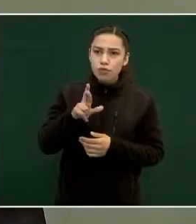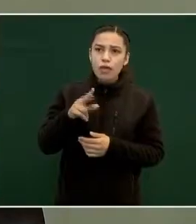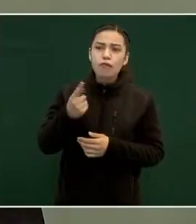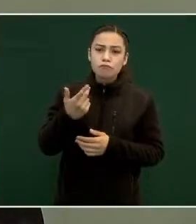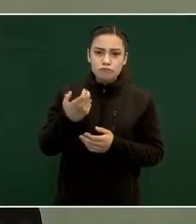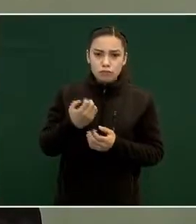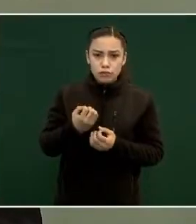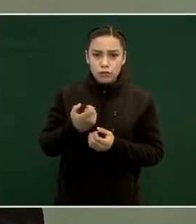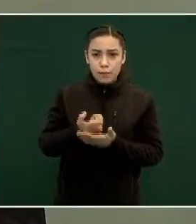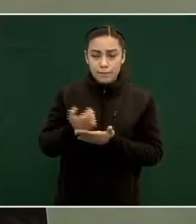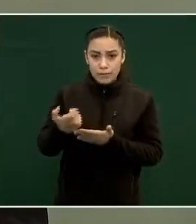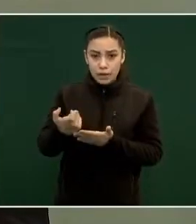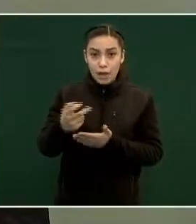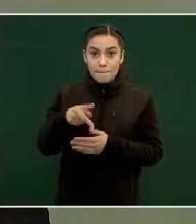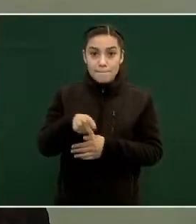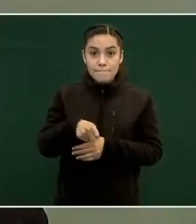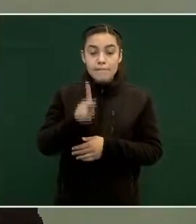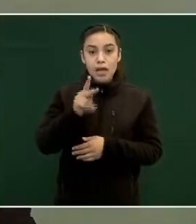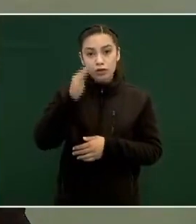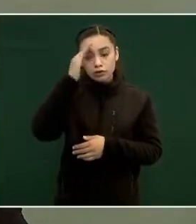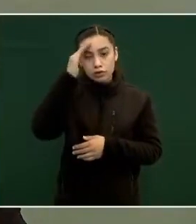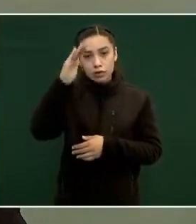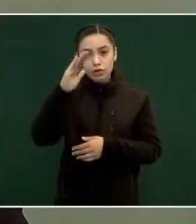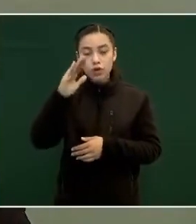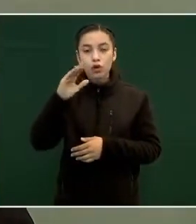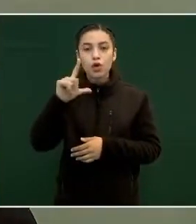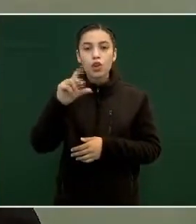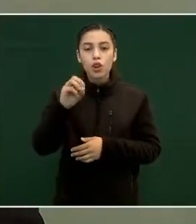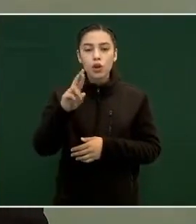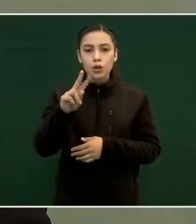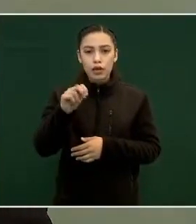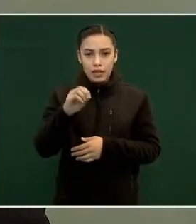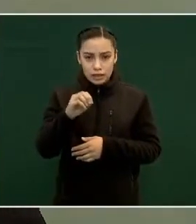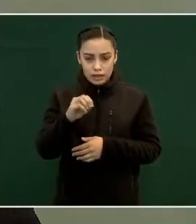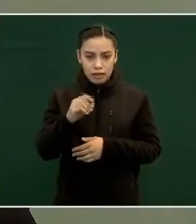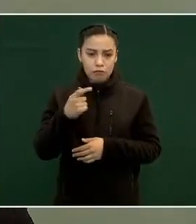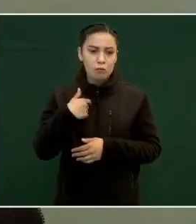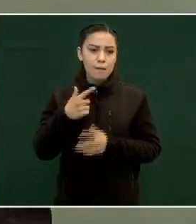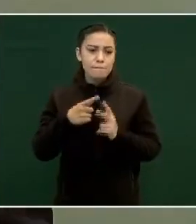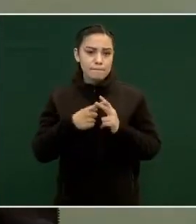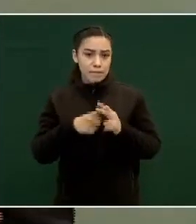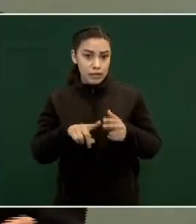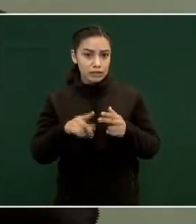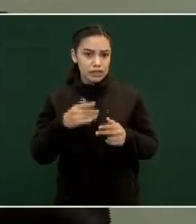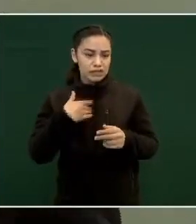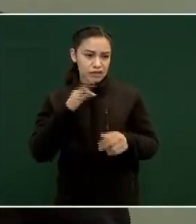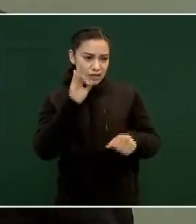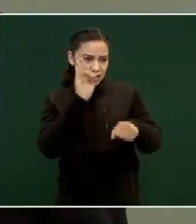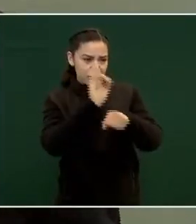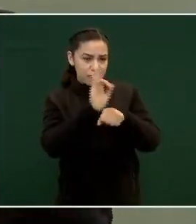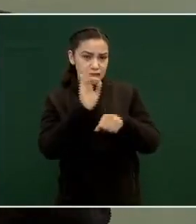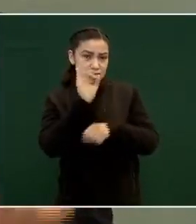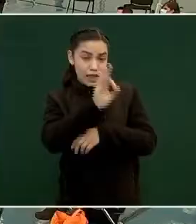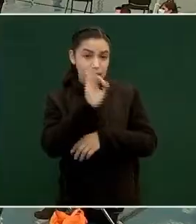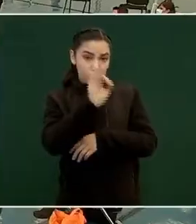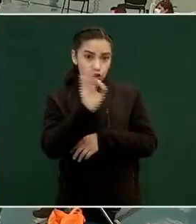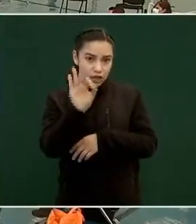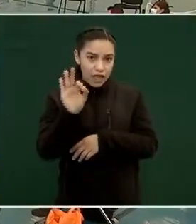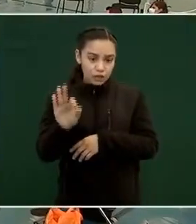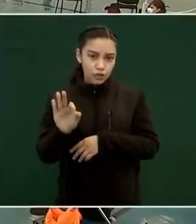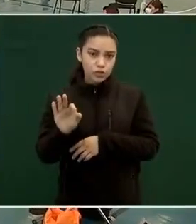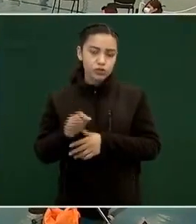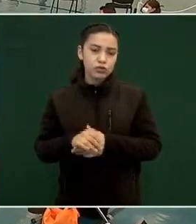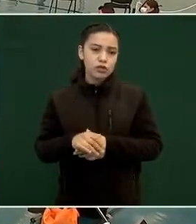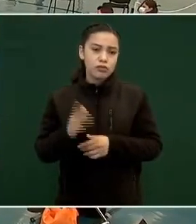señor Loret de Mola, que se dedica a atacarme, porque en